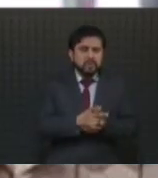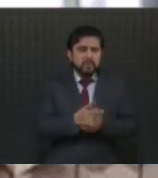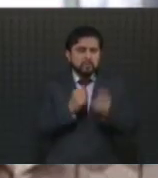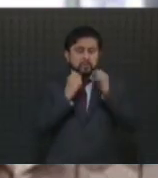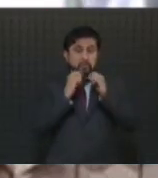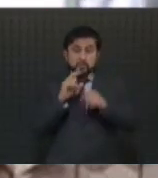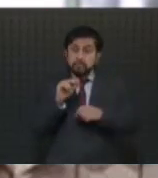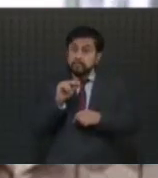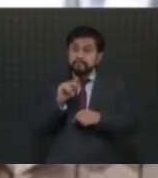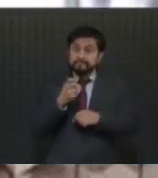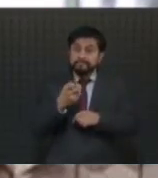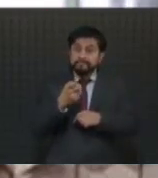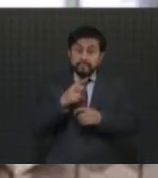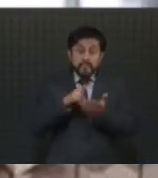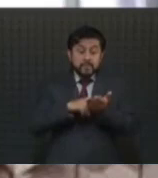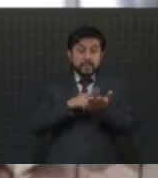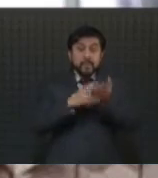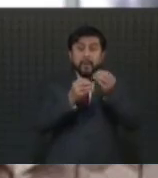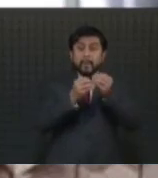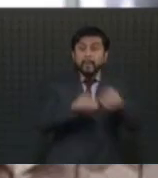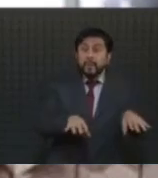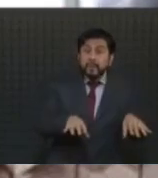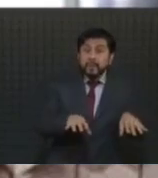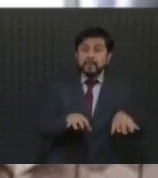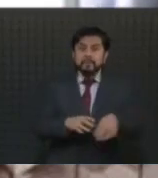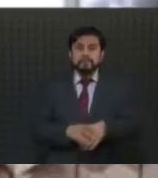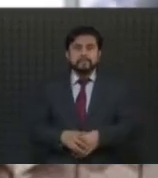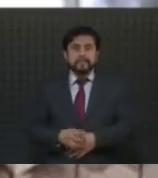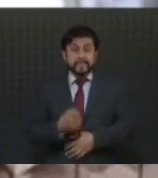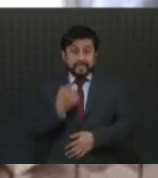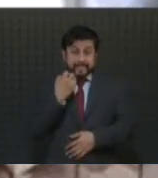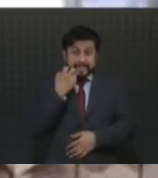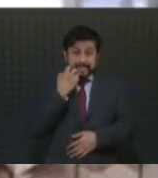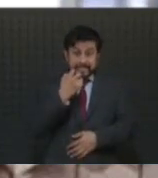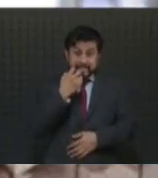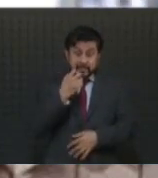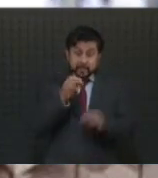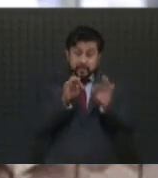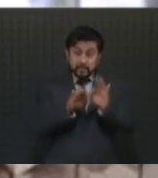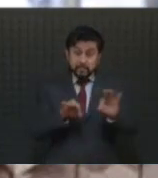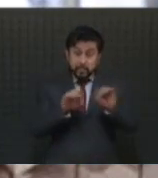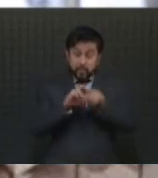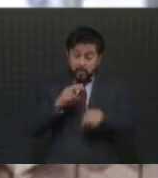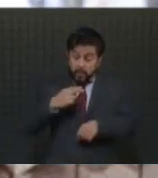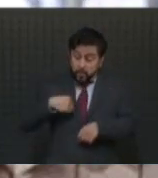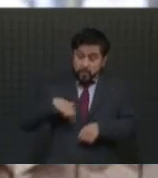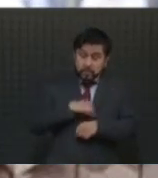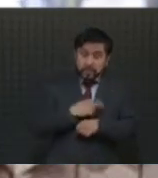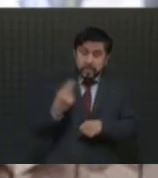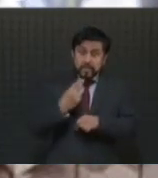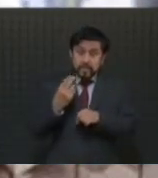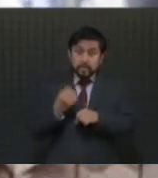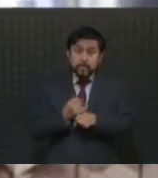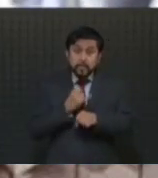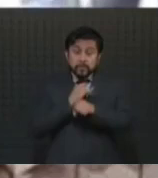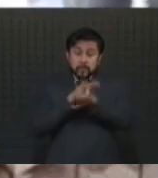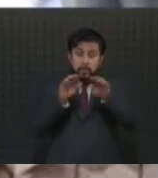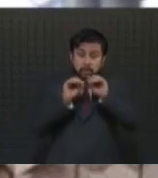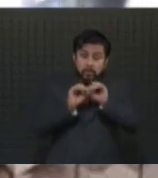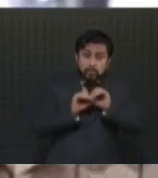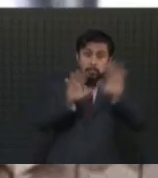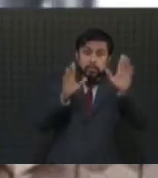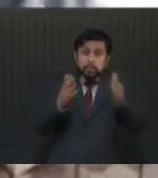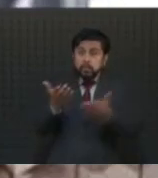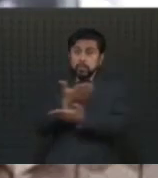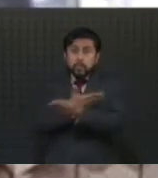Eso es lo que nos tiene que quedar a nosotros, que tenemos que transmitir a nuestros hijos, a nuestros vecinos, a nuestras vecinas.